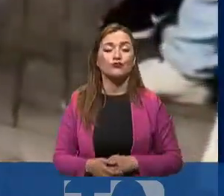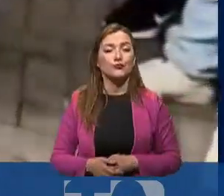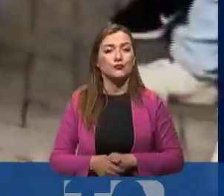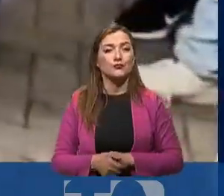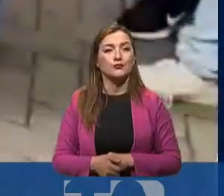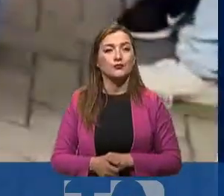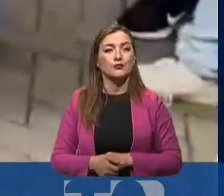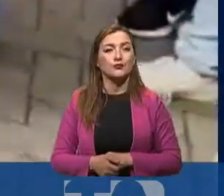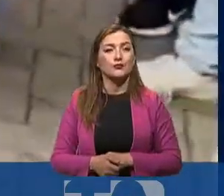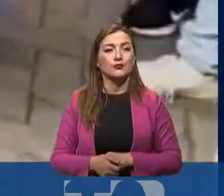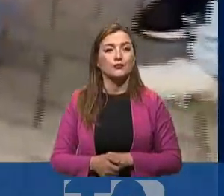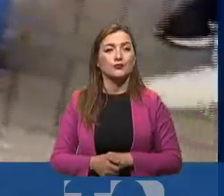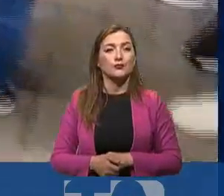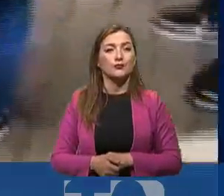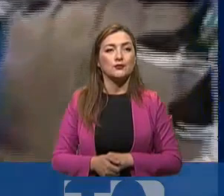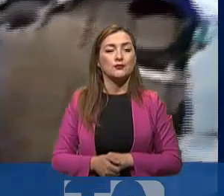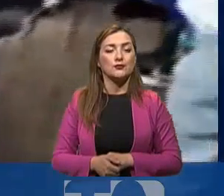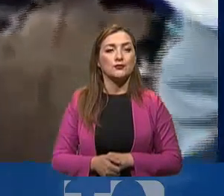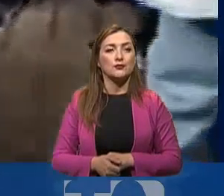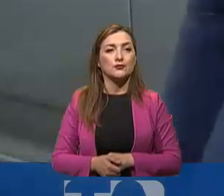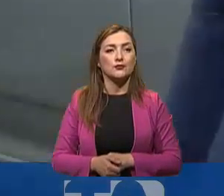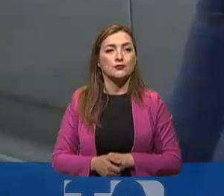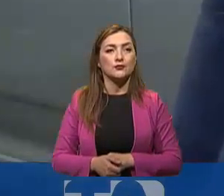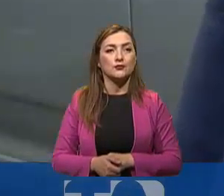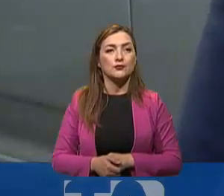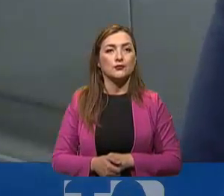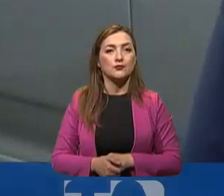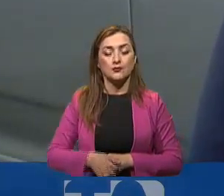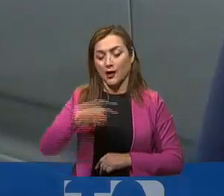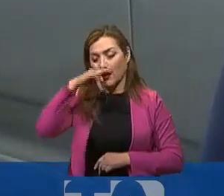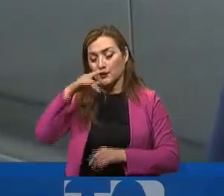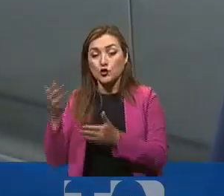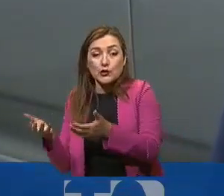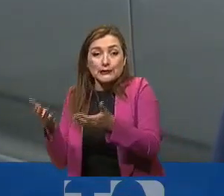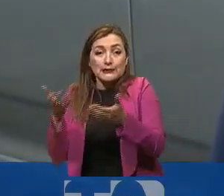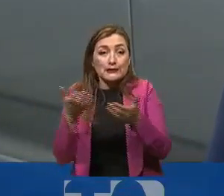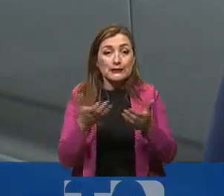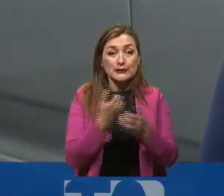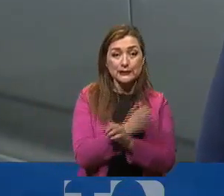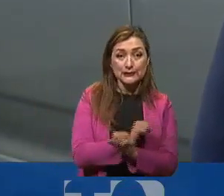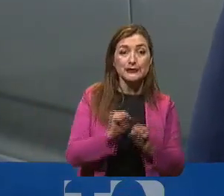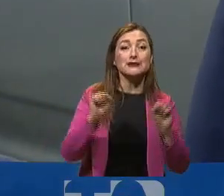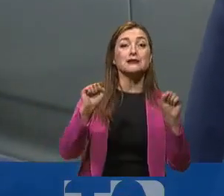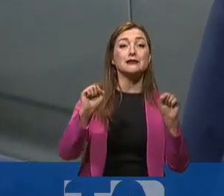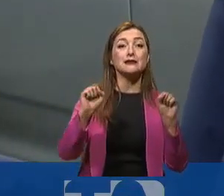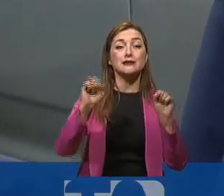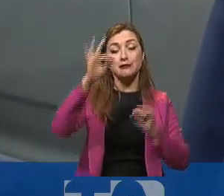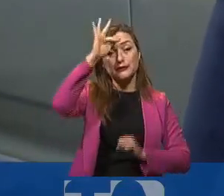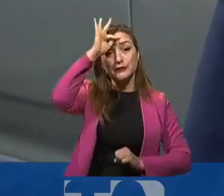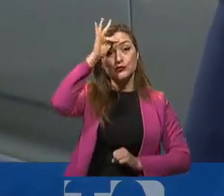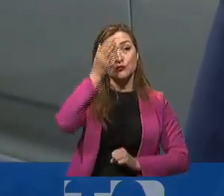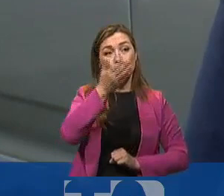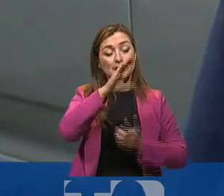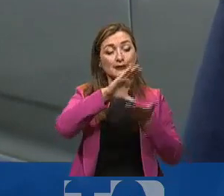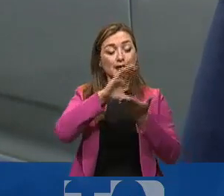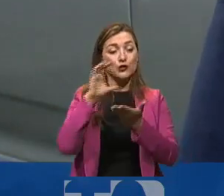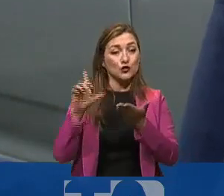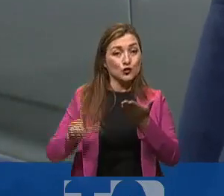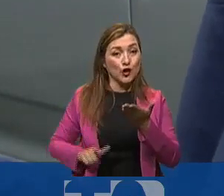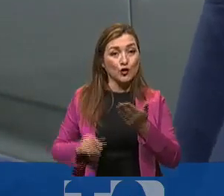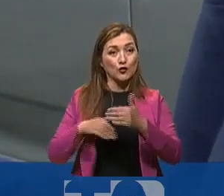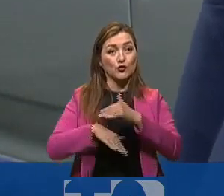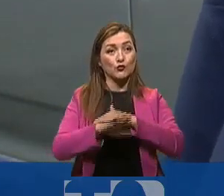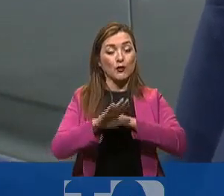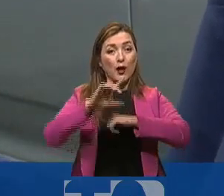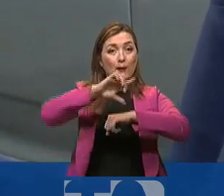primera reacción que se tuvo es traerle al niño para que le den los primeros auxilios. Al momento en que le ingresé,